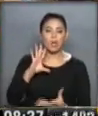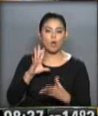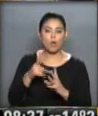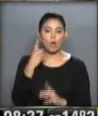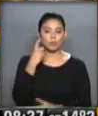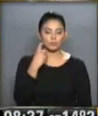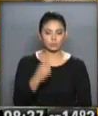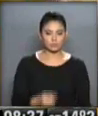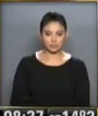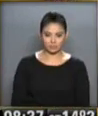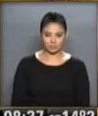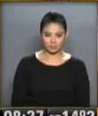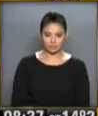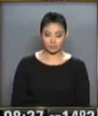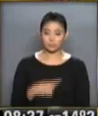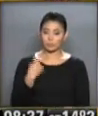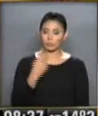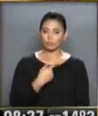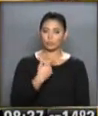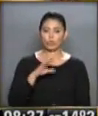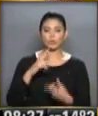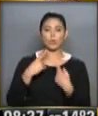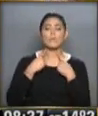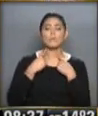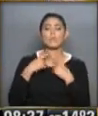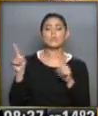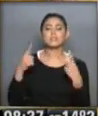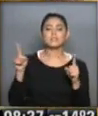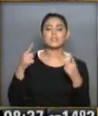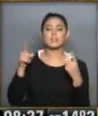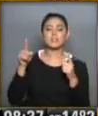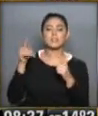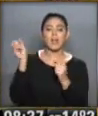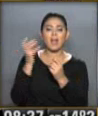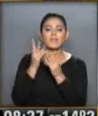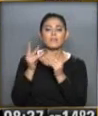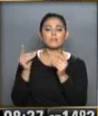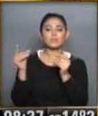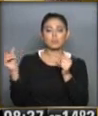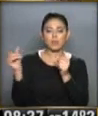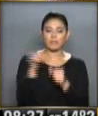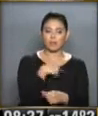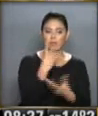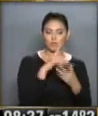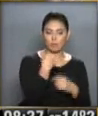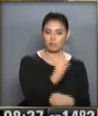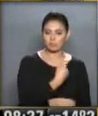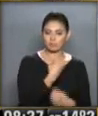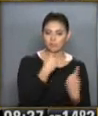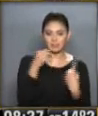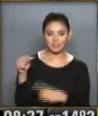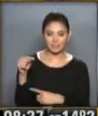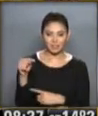¿no? Por supuesto, estamos lejos de la música lírica, de la música clásica, de la música lírica, del canto lírico, pero